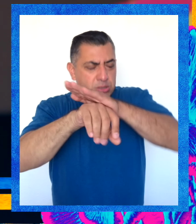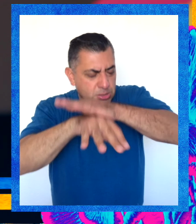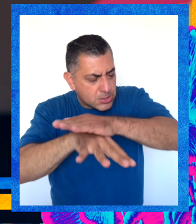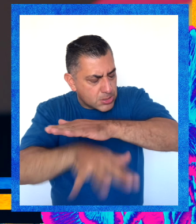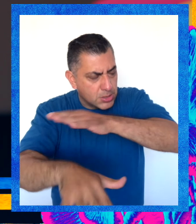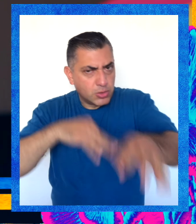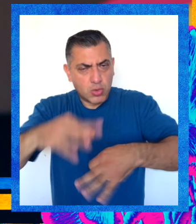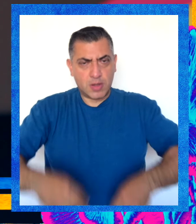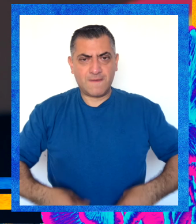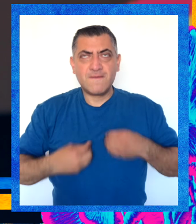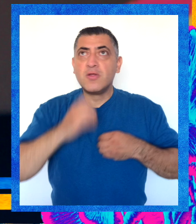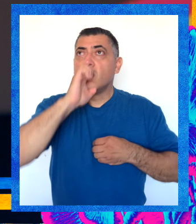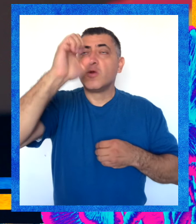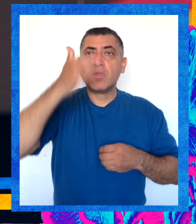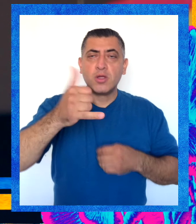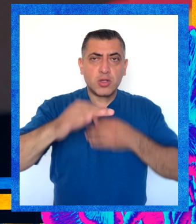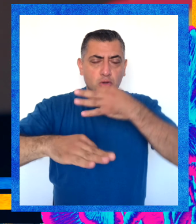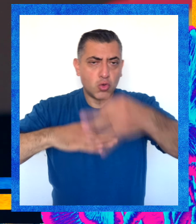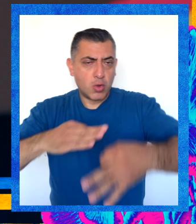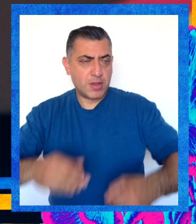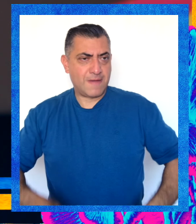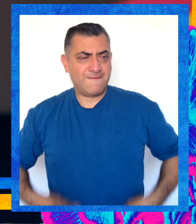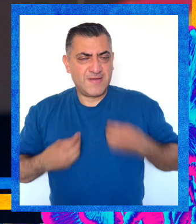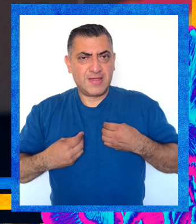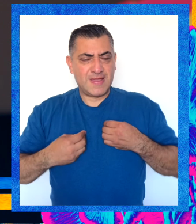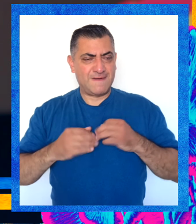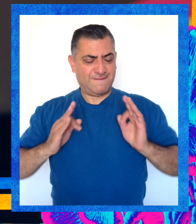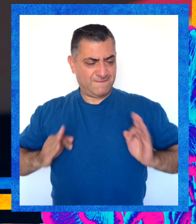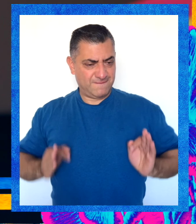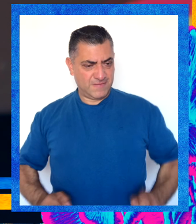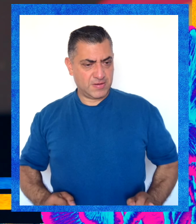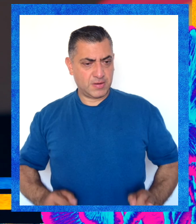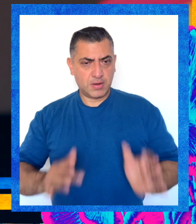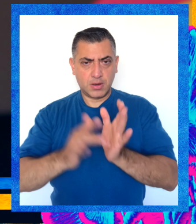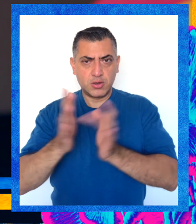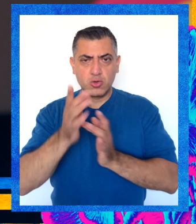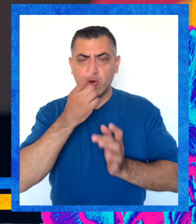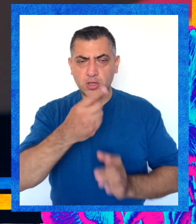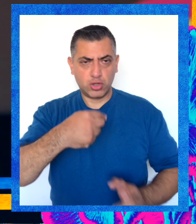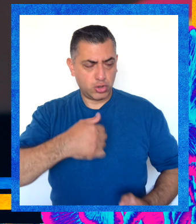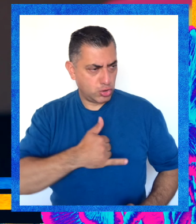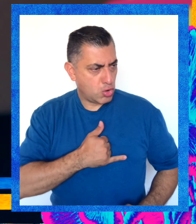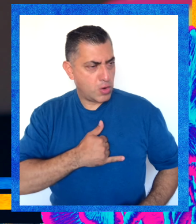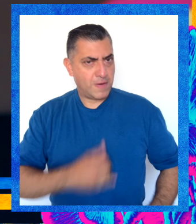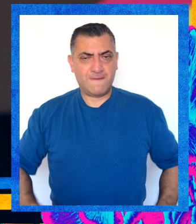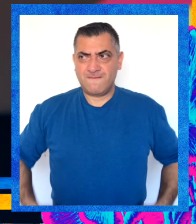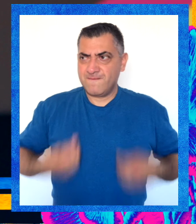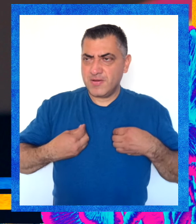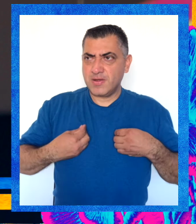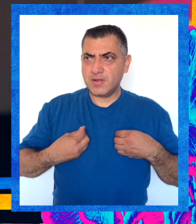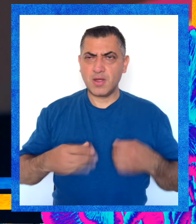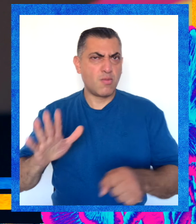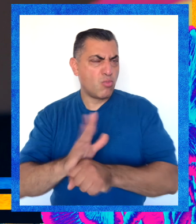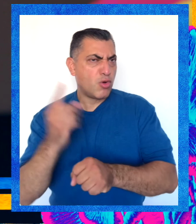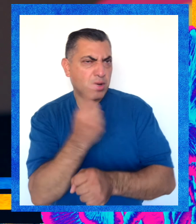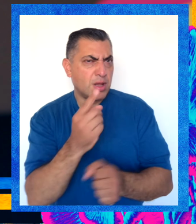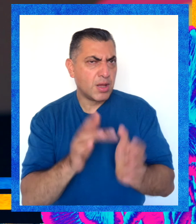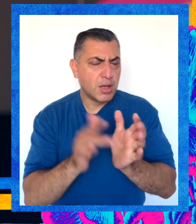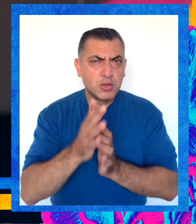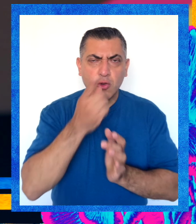toda vida espiritual y de toda vida física de hecho jesús dijo yo soy la vida ahora déjame decirte algunas cosas de por qué jesús